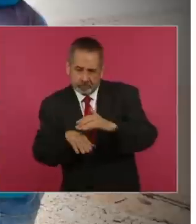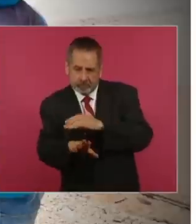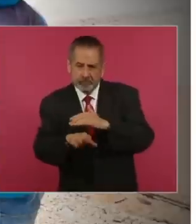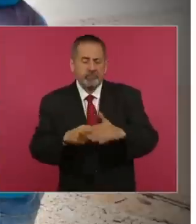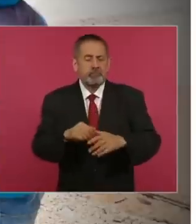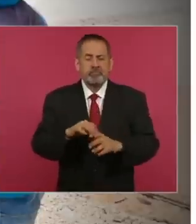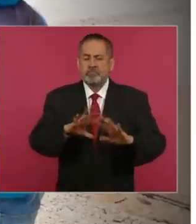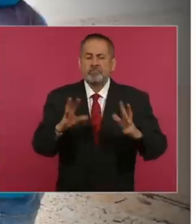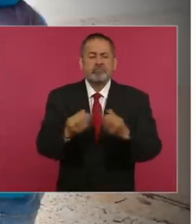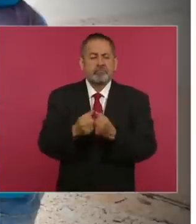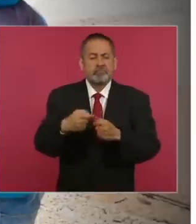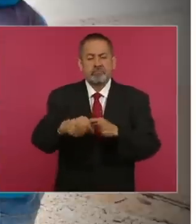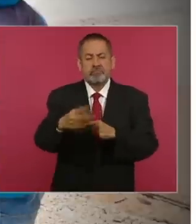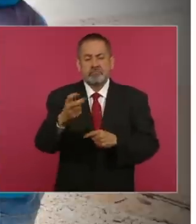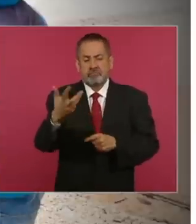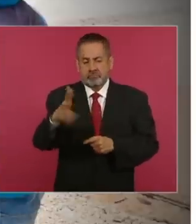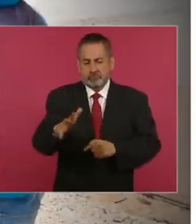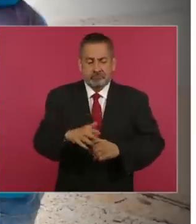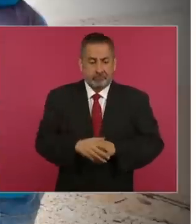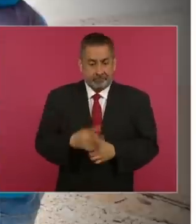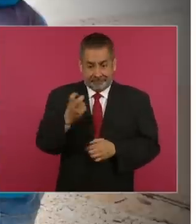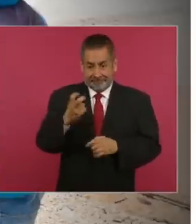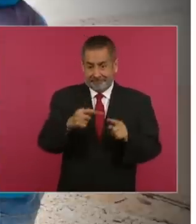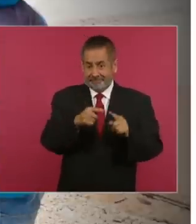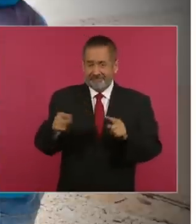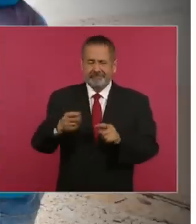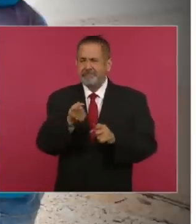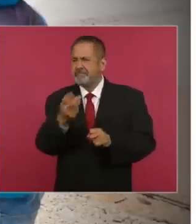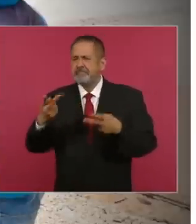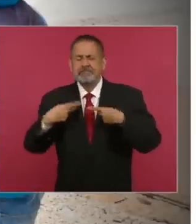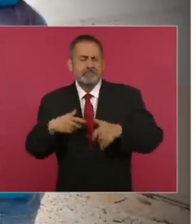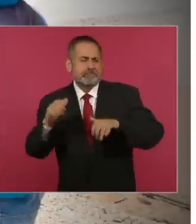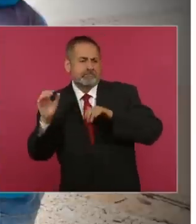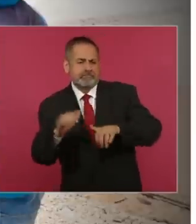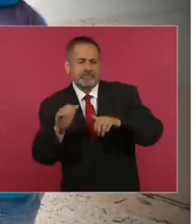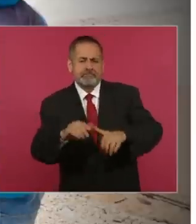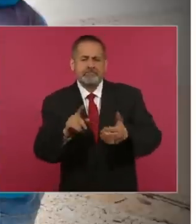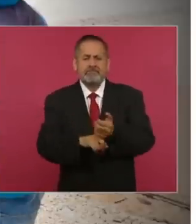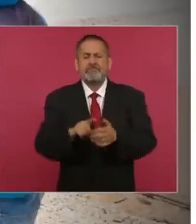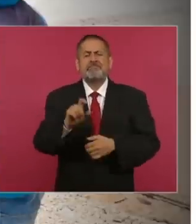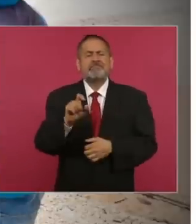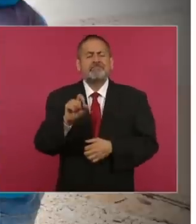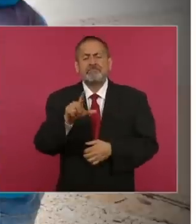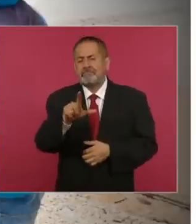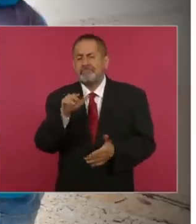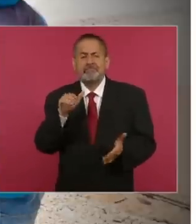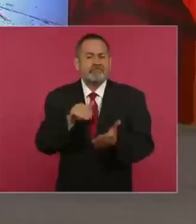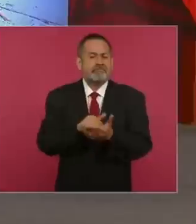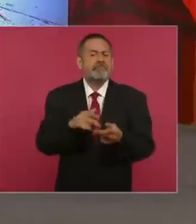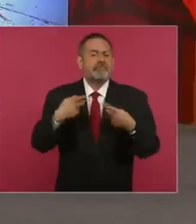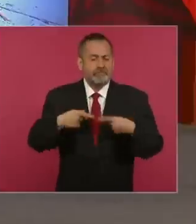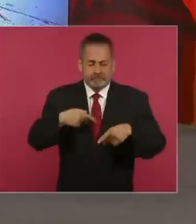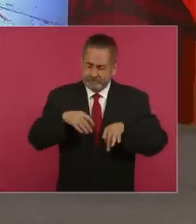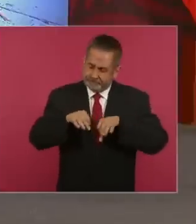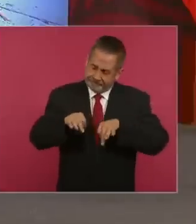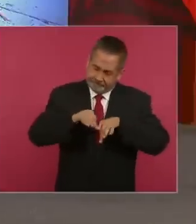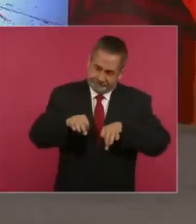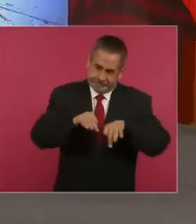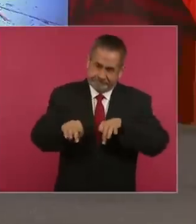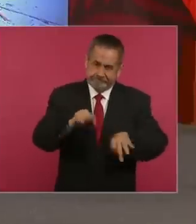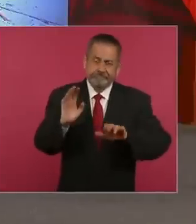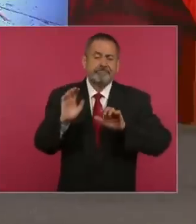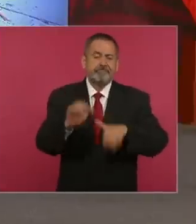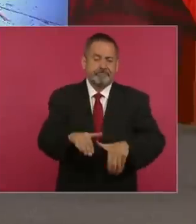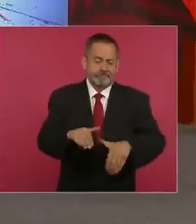proyectados Este tramo le ha dado empleo a cerca de 27 mil personas a lo largo del tiempo que ha estado